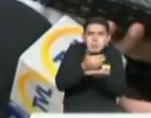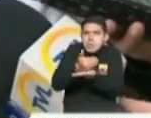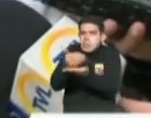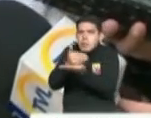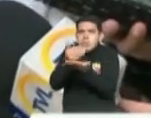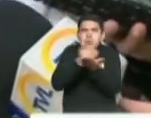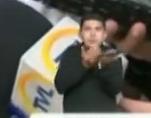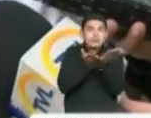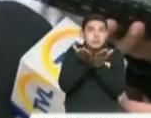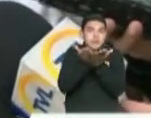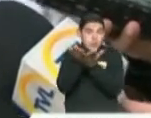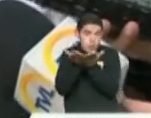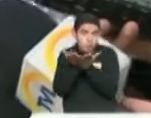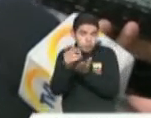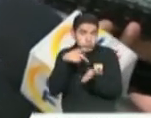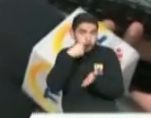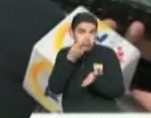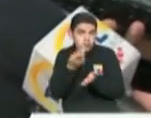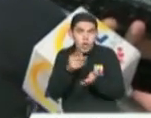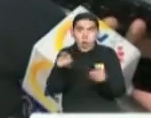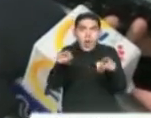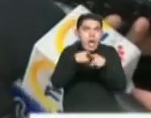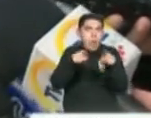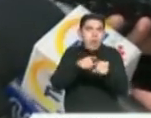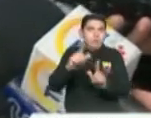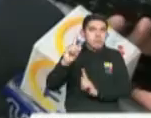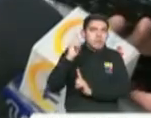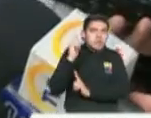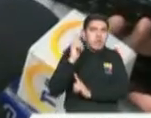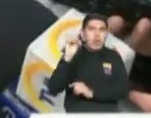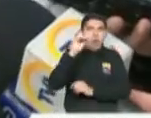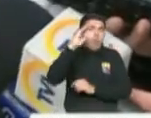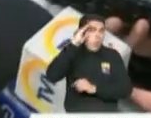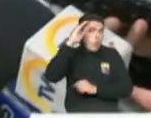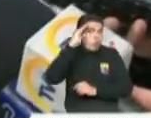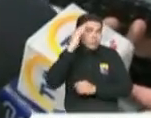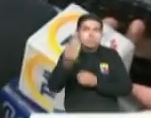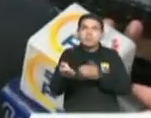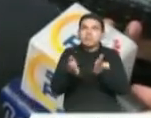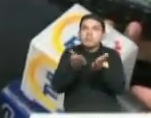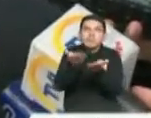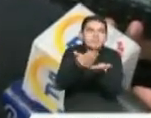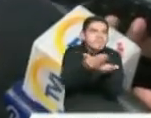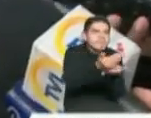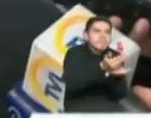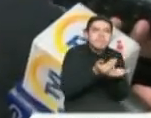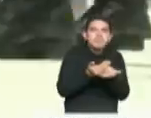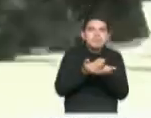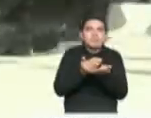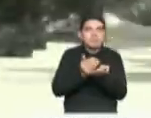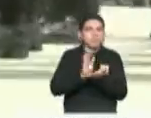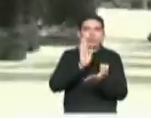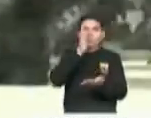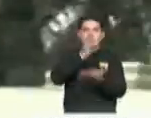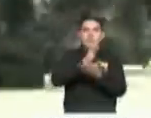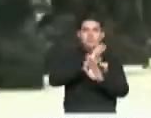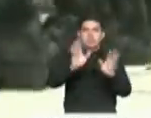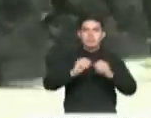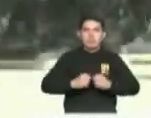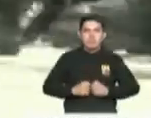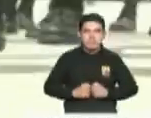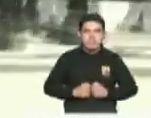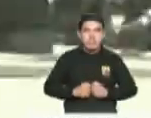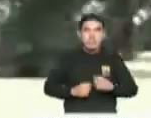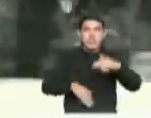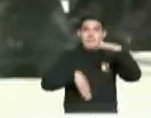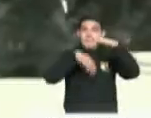servidores públicos y particularmente de los militares y policías y que no tenían sentido de recaudarse no sé no lo hagan que como efecto del